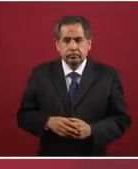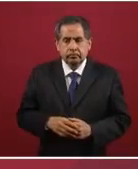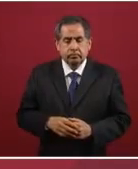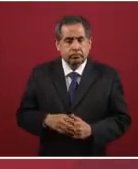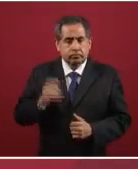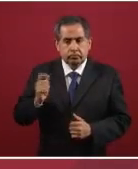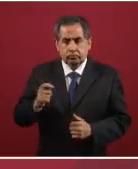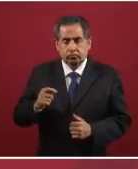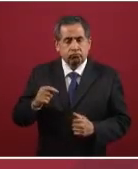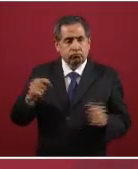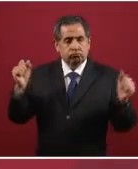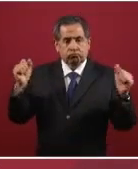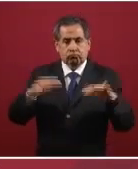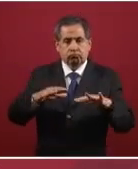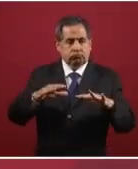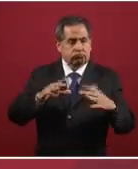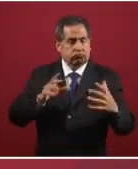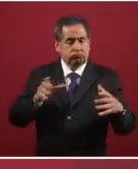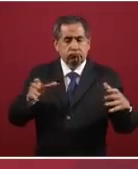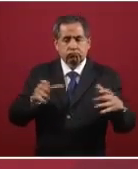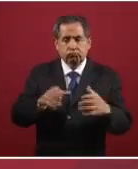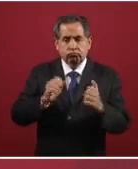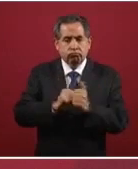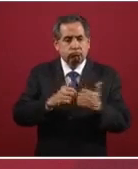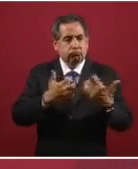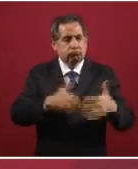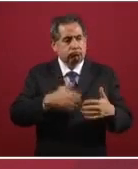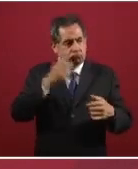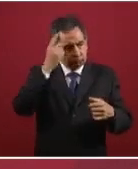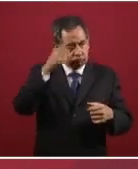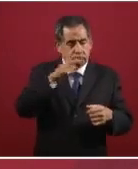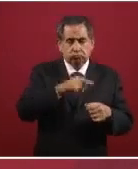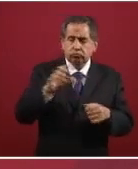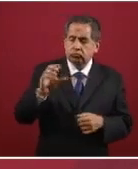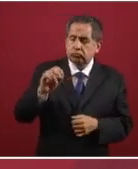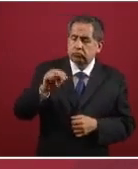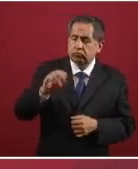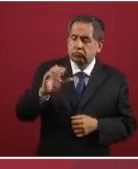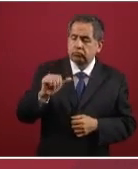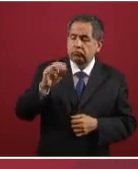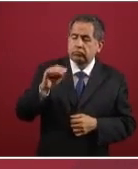Es un encuentro con empresarios de Concamín.